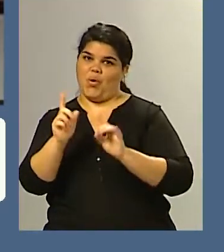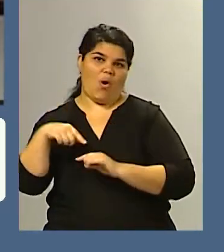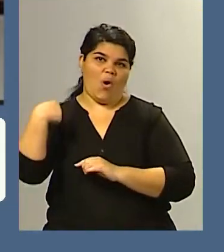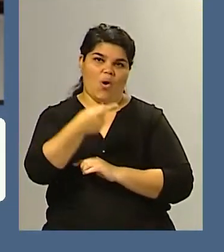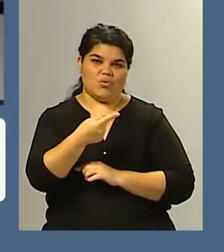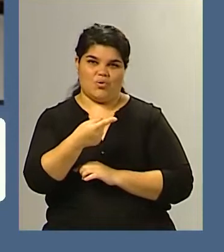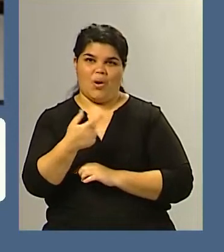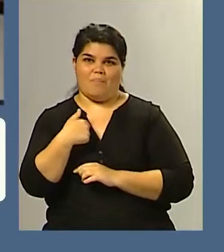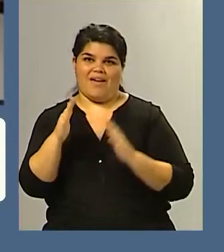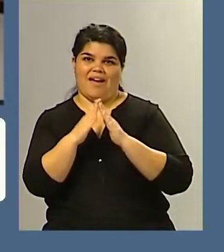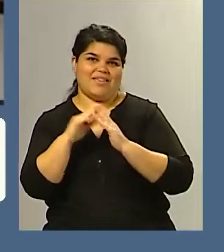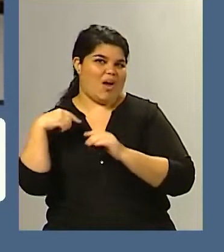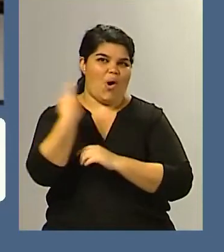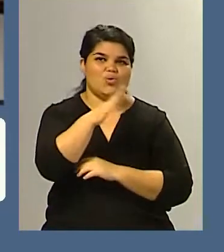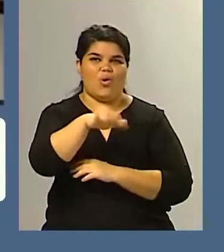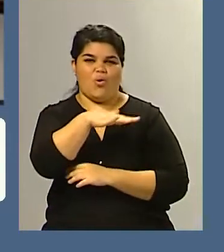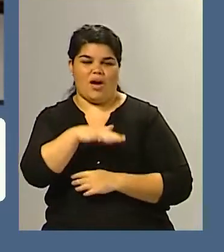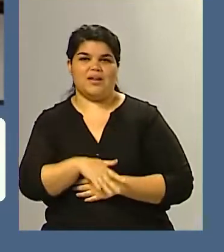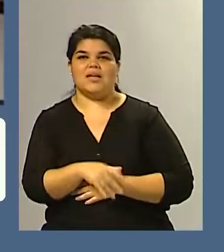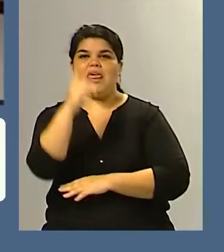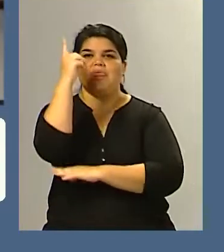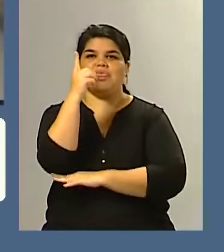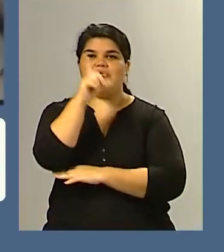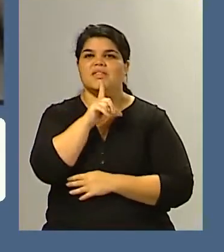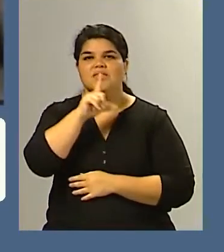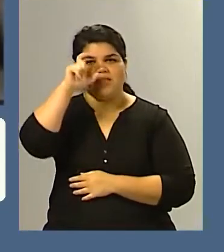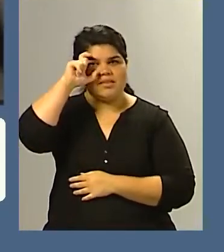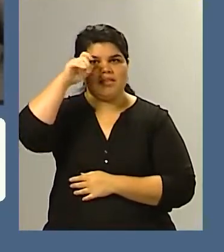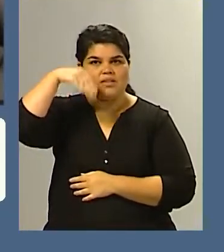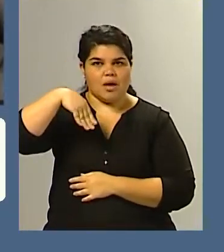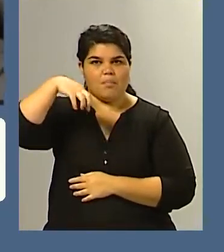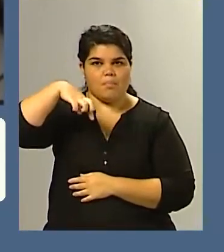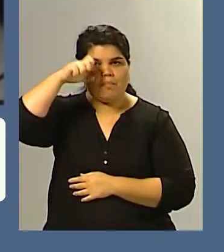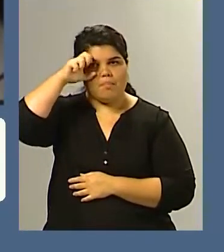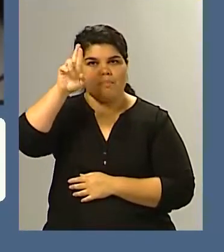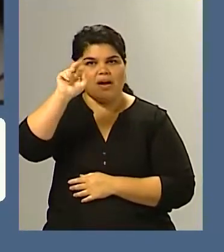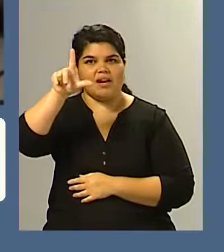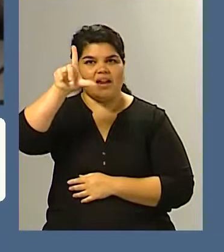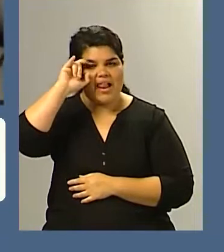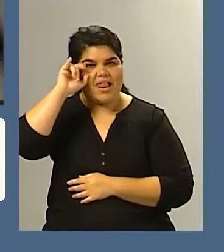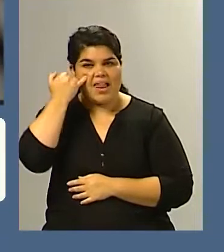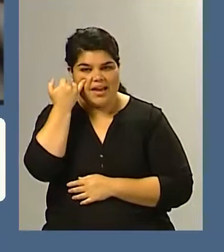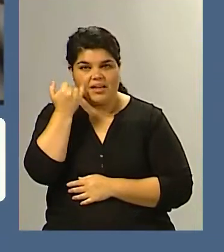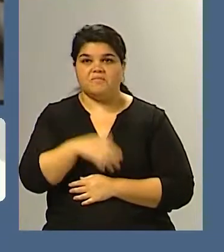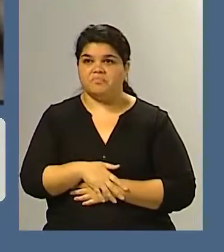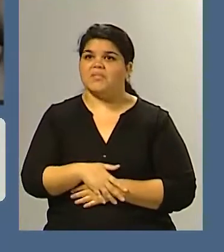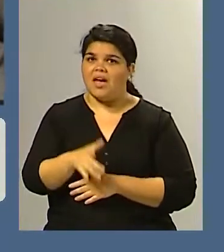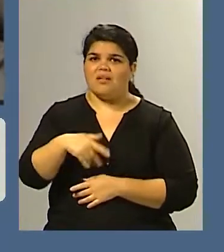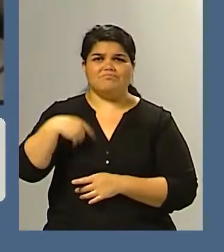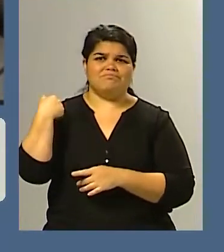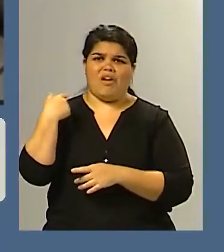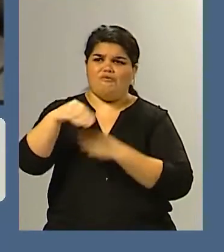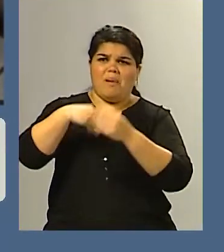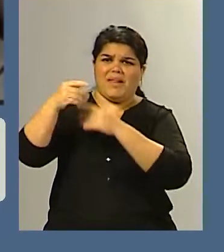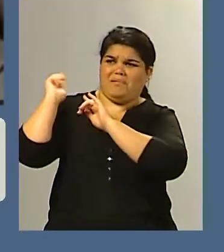hacer alusión a eso, que nos decía que es una familia, su familia es desde hace mucho tiempo residente ahí en Temperley, histórica